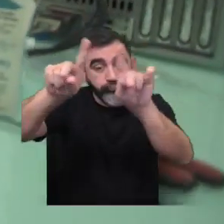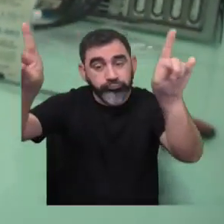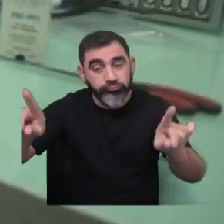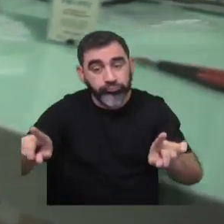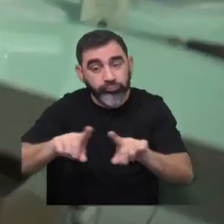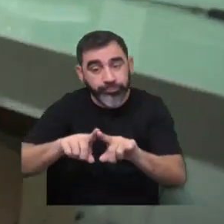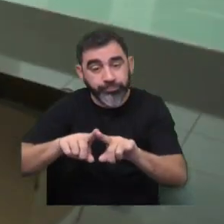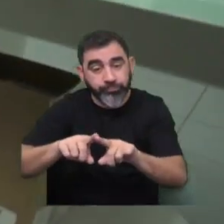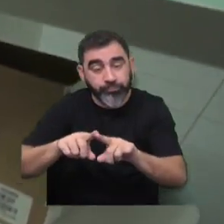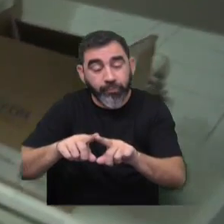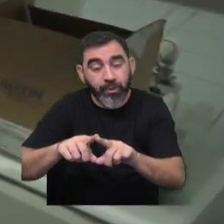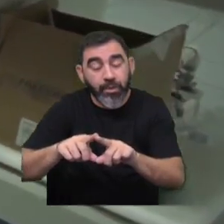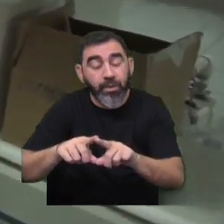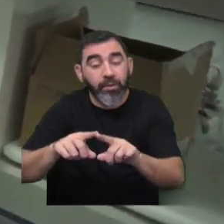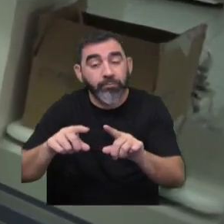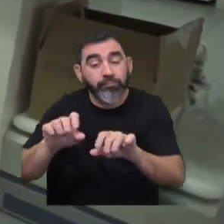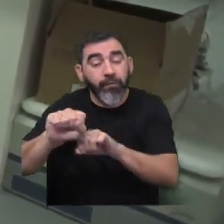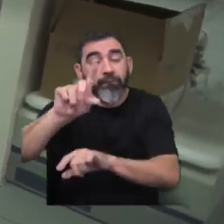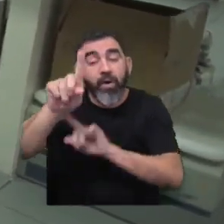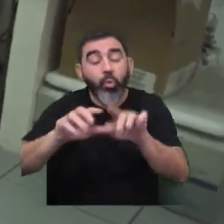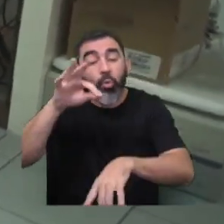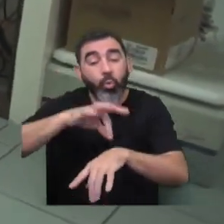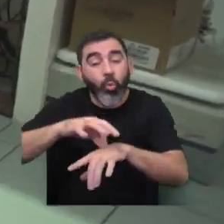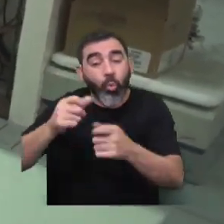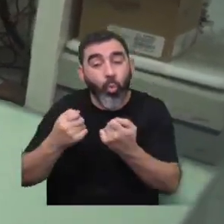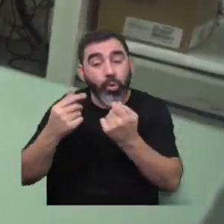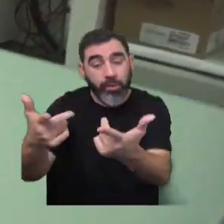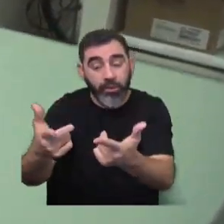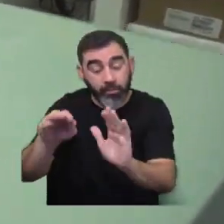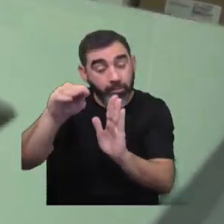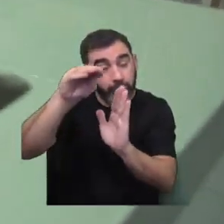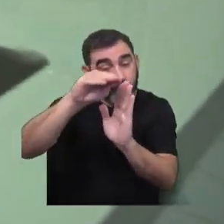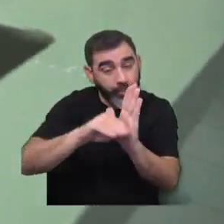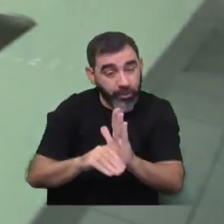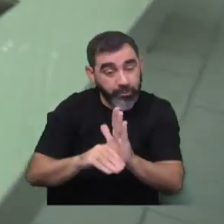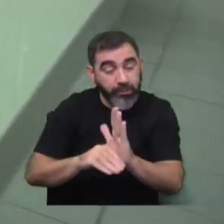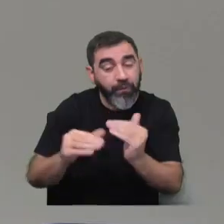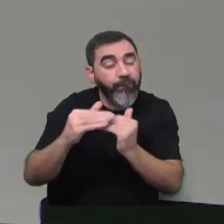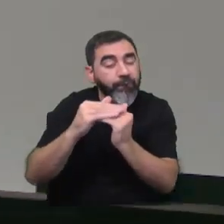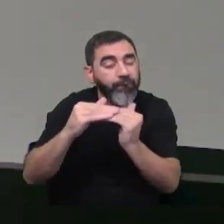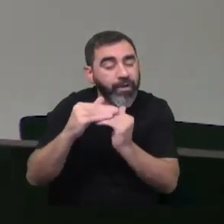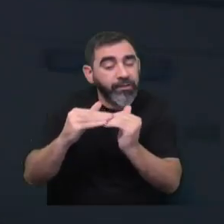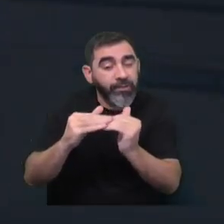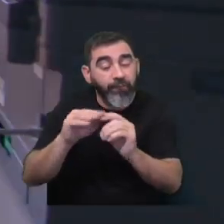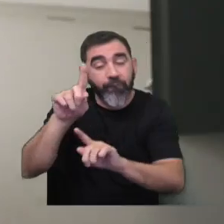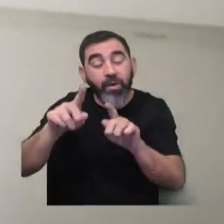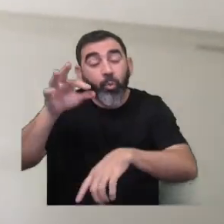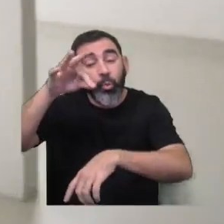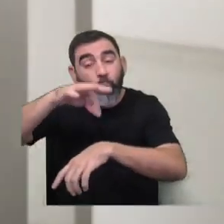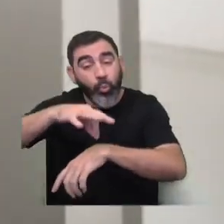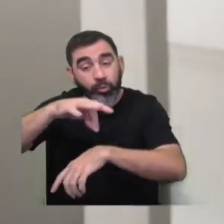que expedirá la Escuela de Graduados de la Facultad de Medicina, que si bien el programa se basa principalmente en la Facultad de